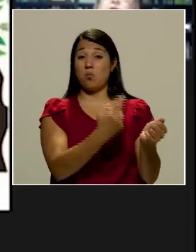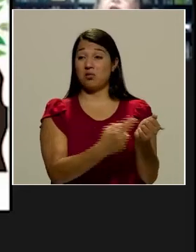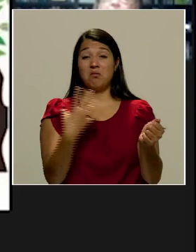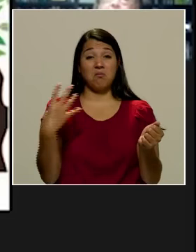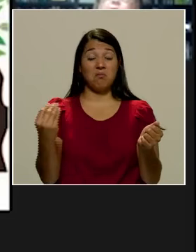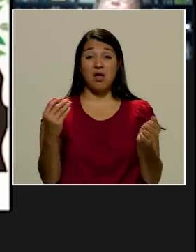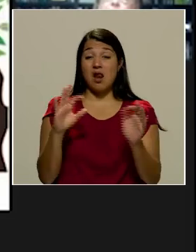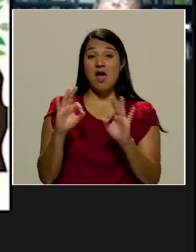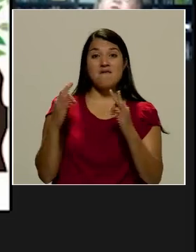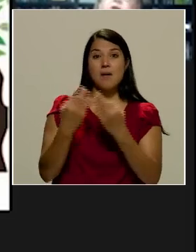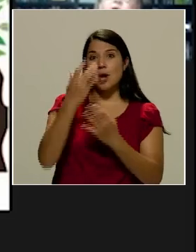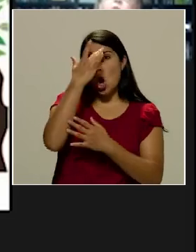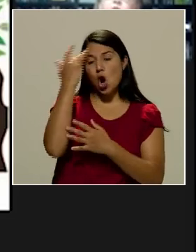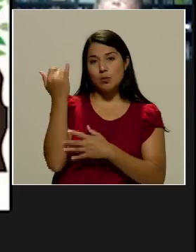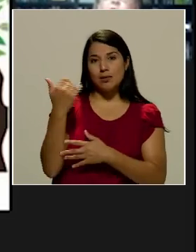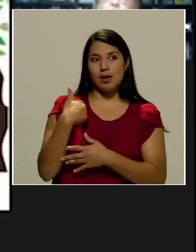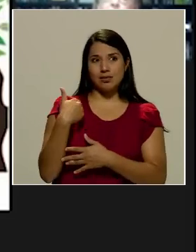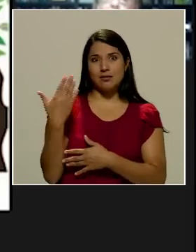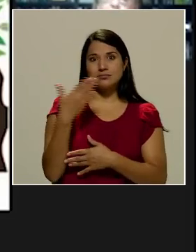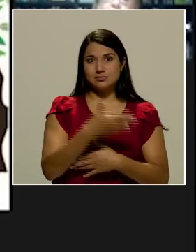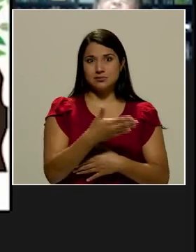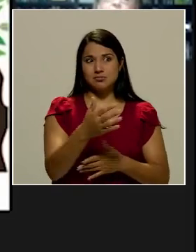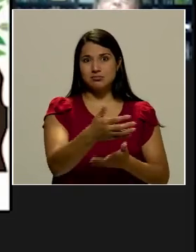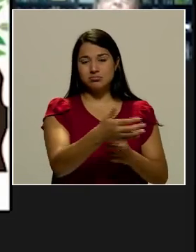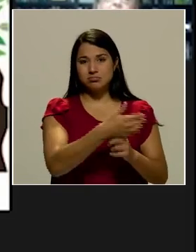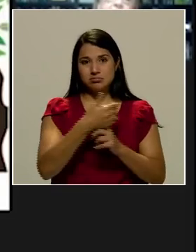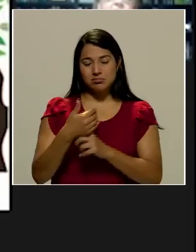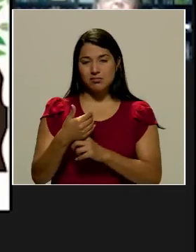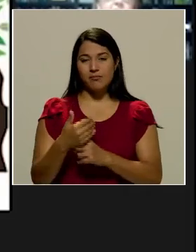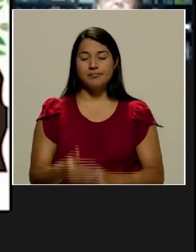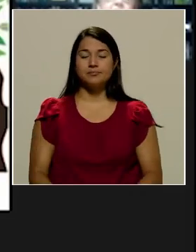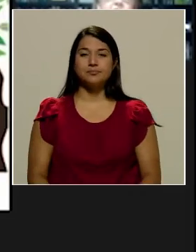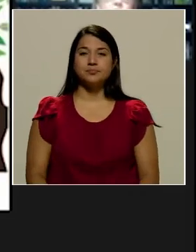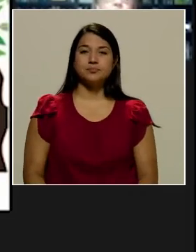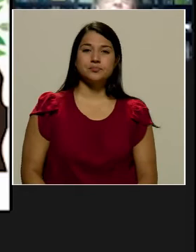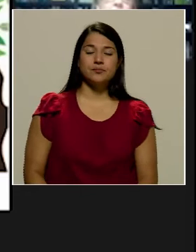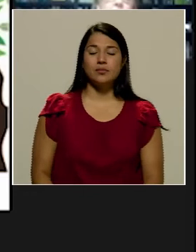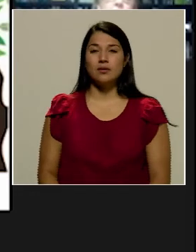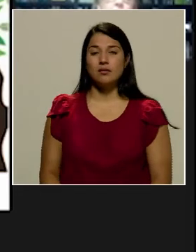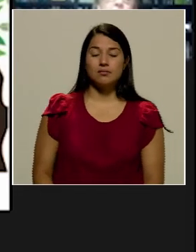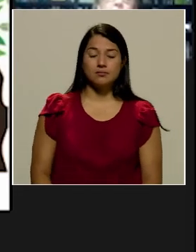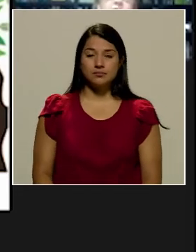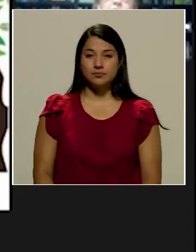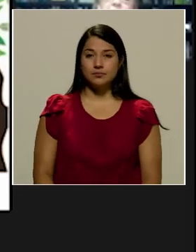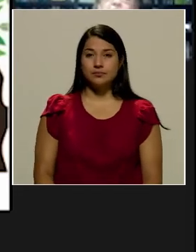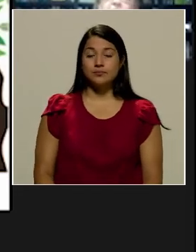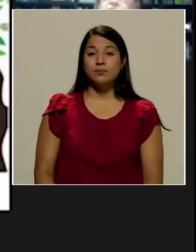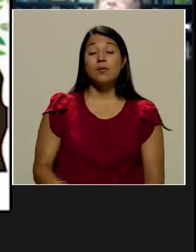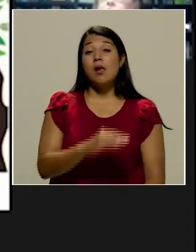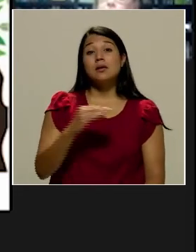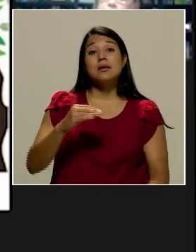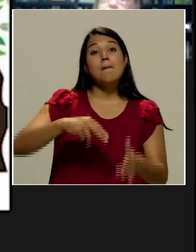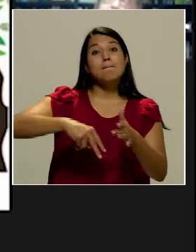también tenían que volver y recuperarlos para su familia, sino que los dejan ahí en situación de abandono. Las barreras